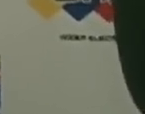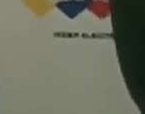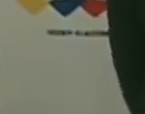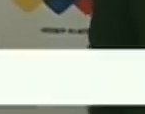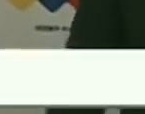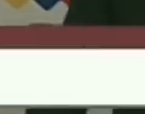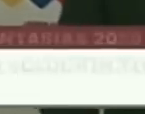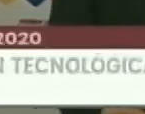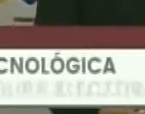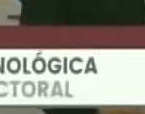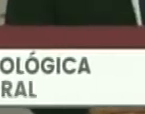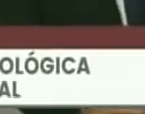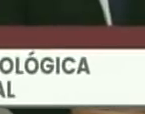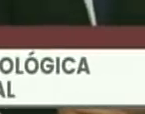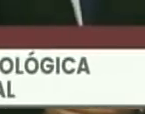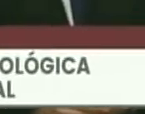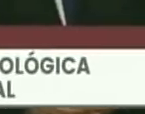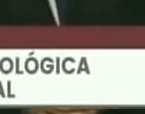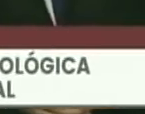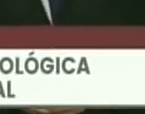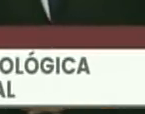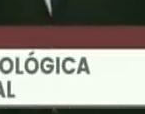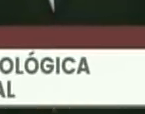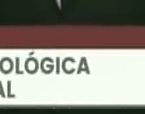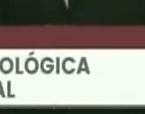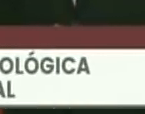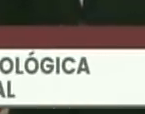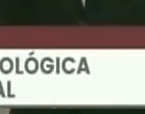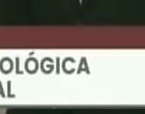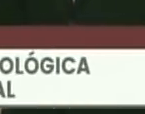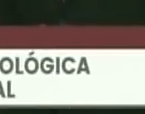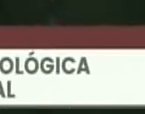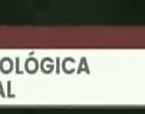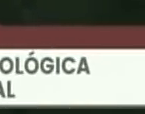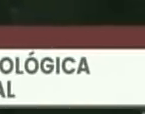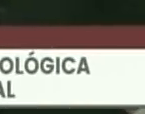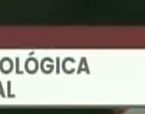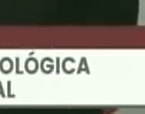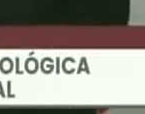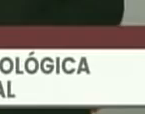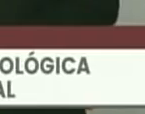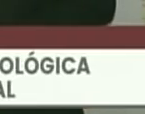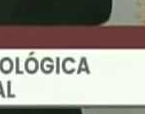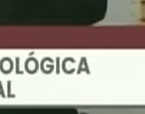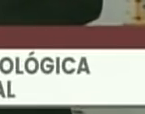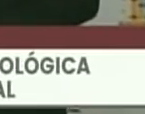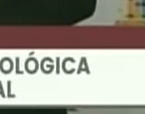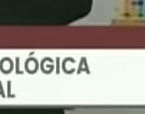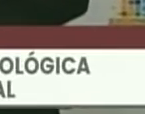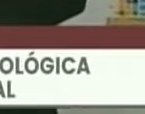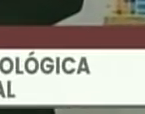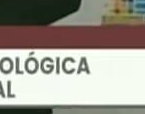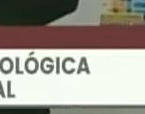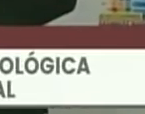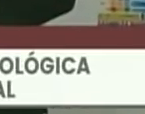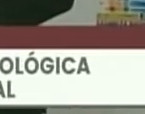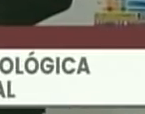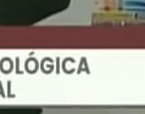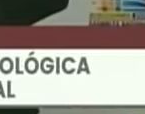Poder Popular para Relaciones Exteriores, Jorge Arreaza. Importante la presencia del cuerpo diplomático en nuestro